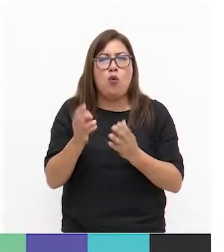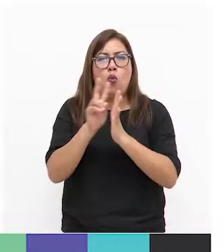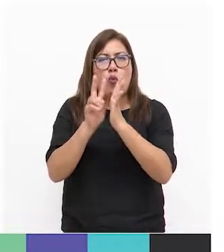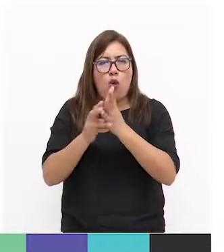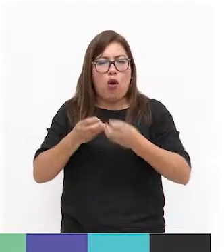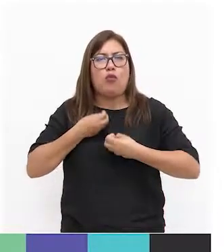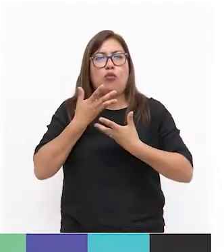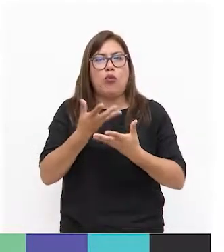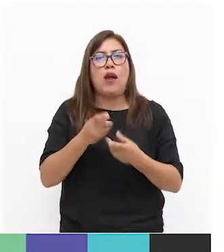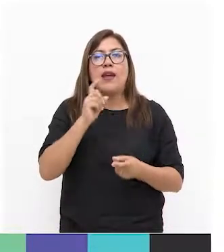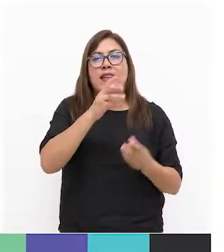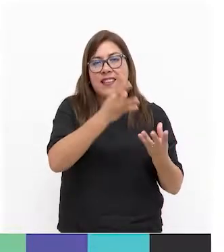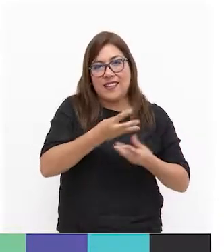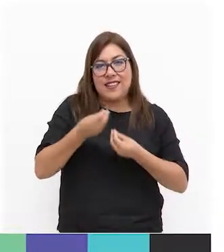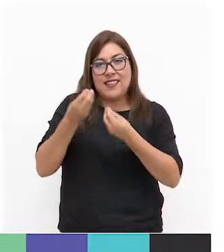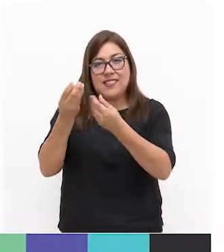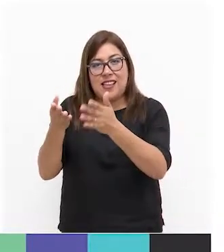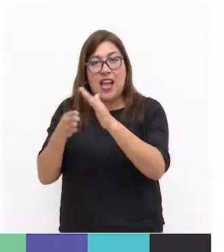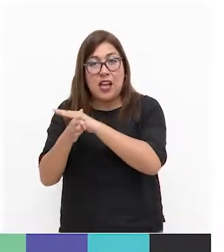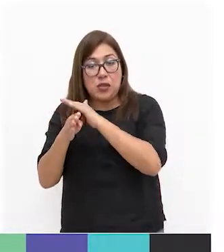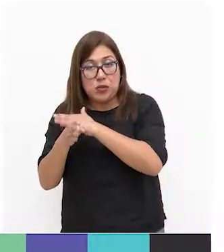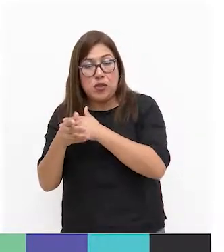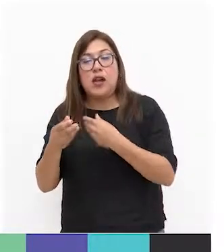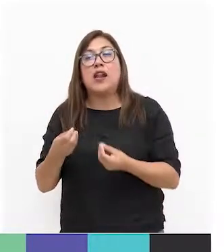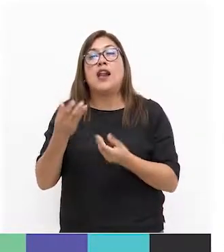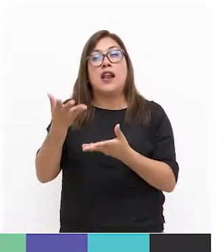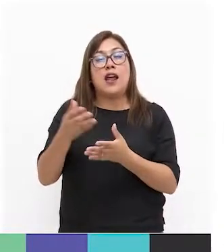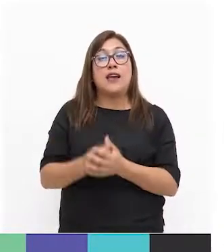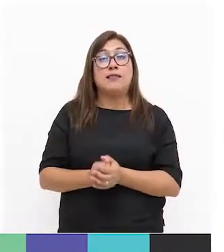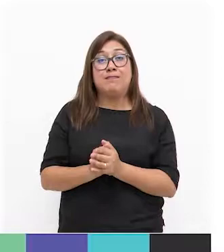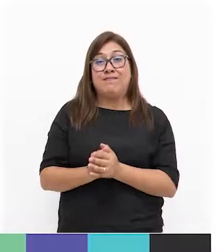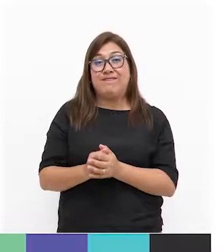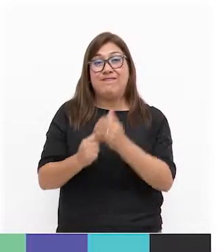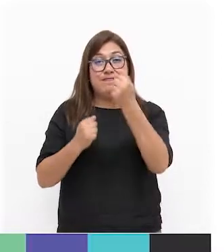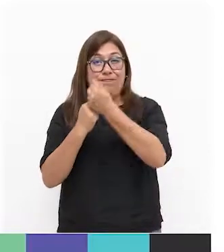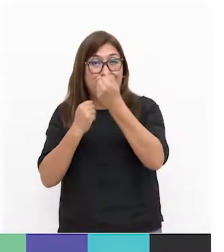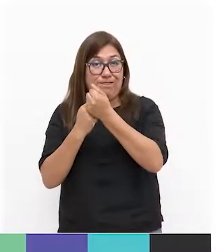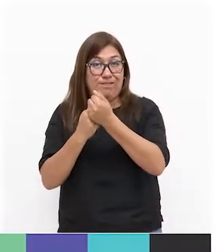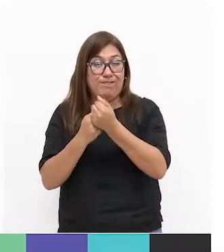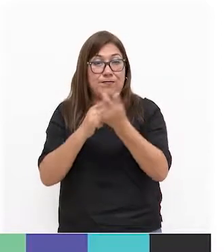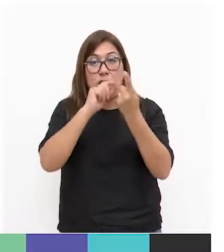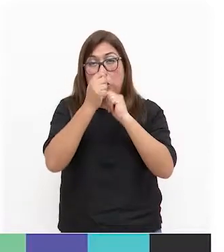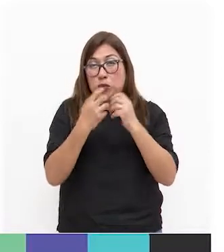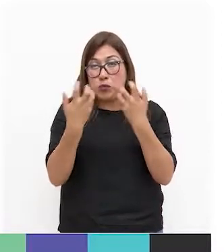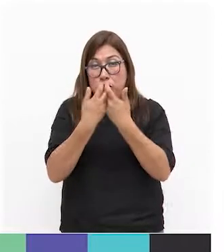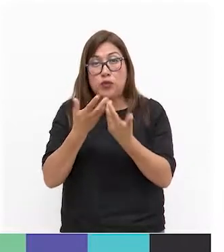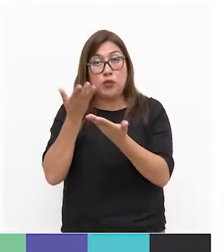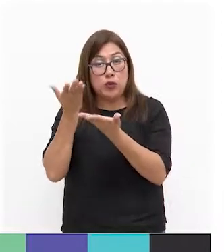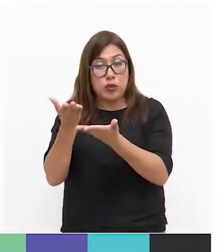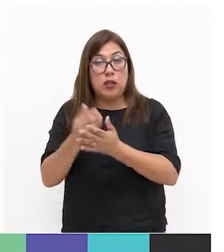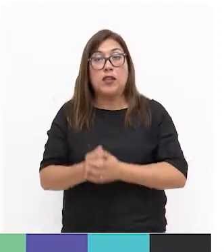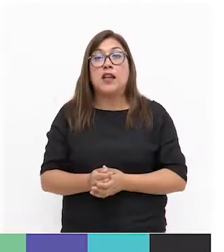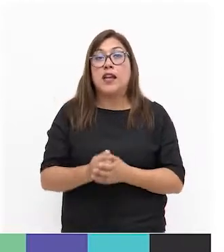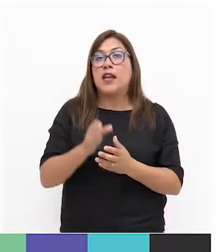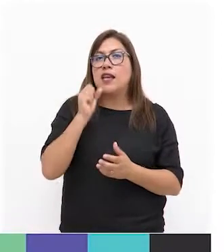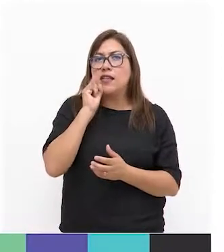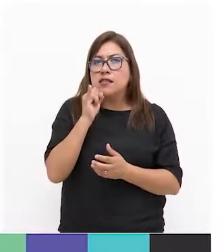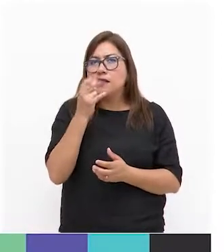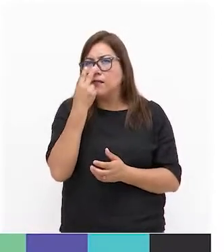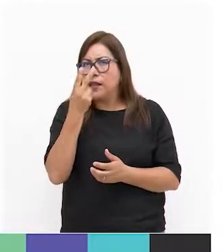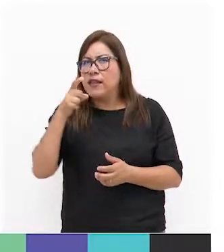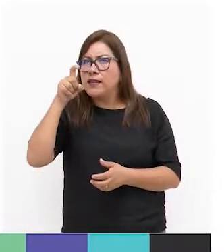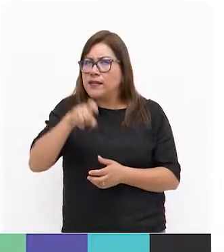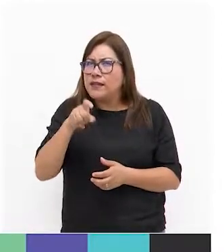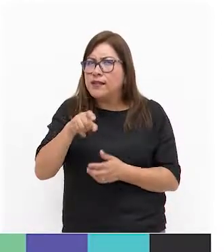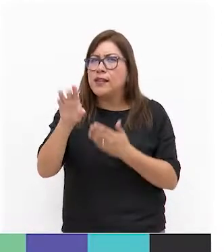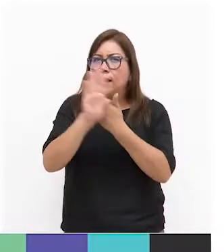habérsele prestado las medidas de accesibilidad y ajustes razonables, y cuando la designación de apoyos sea necesaria